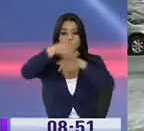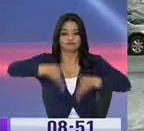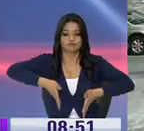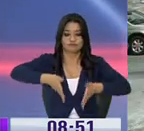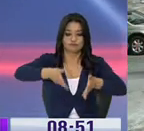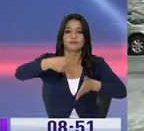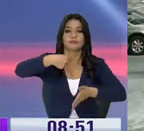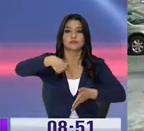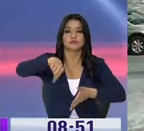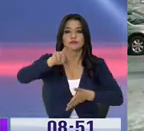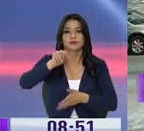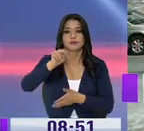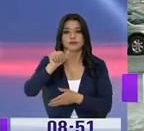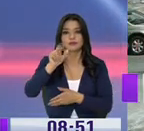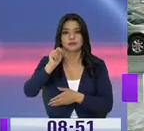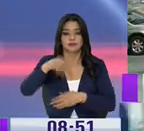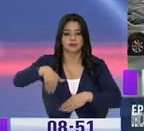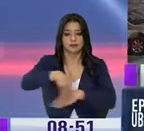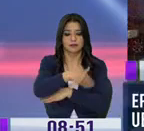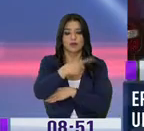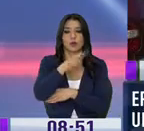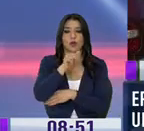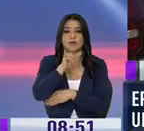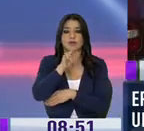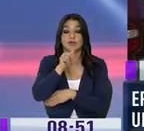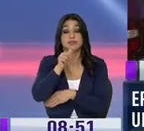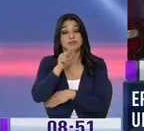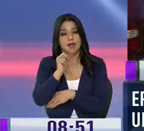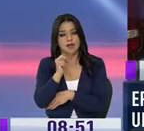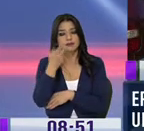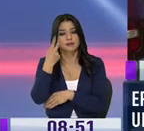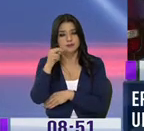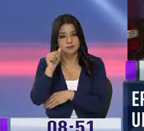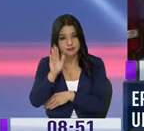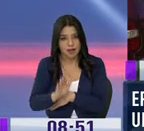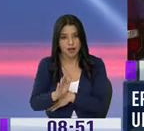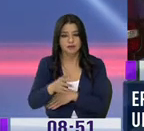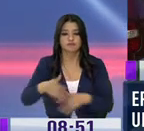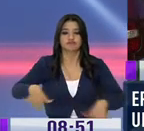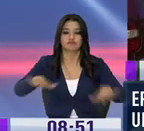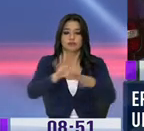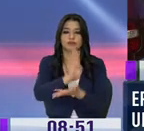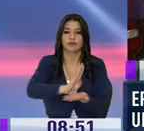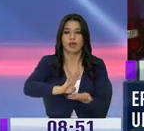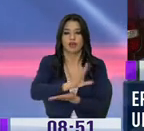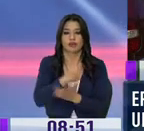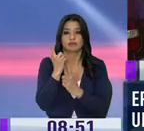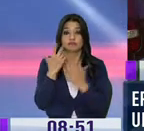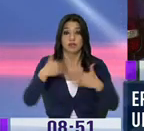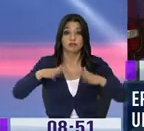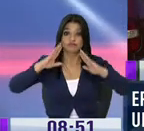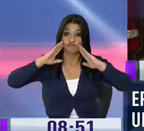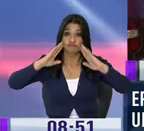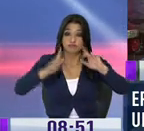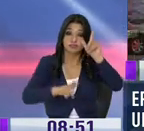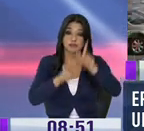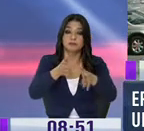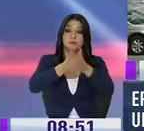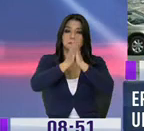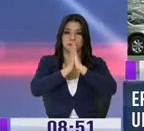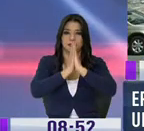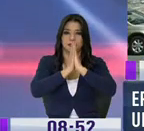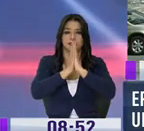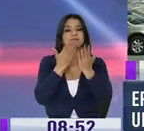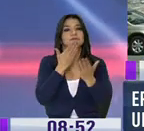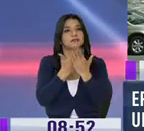avenidas Quitumbe Ñan y Guayanay Ñan en la Ciudadela del Ejército. De esta manera se dio atención al requerimiento de los